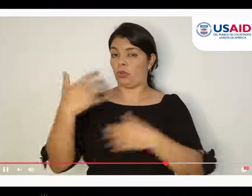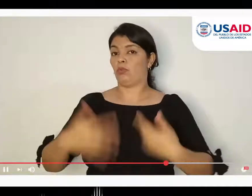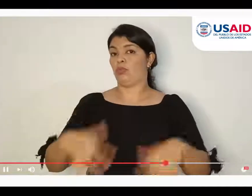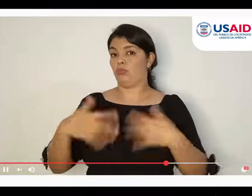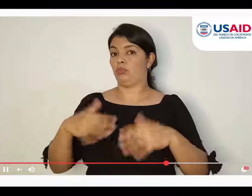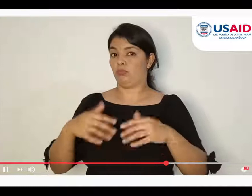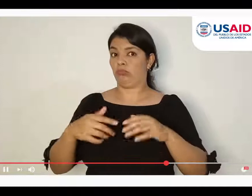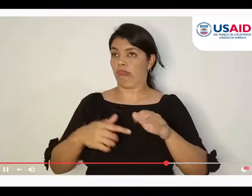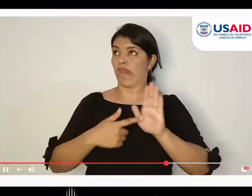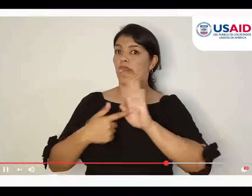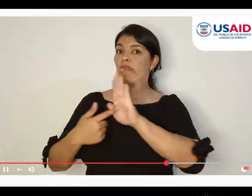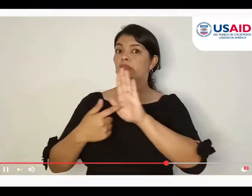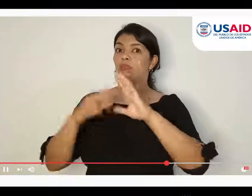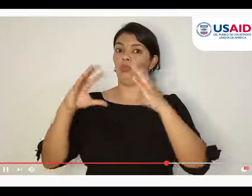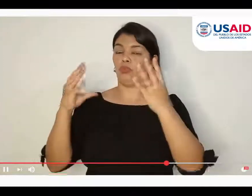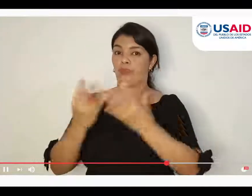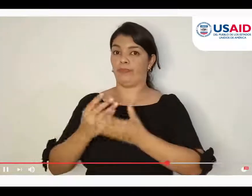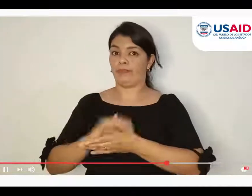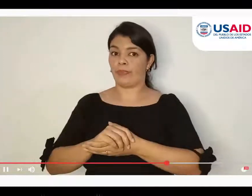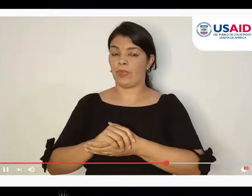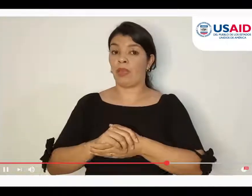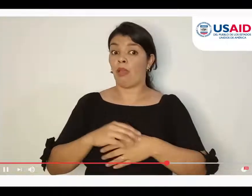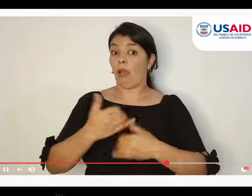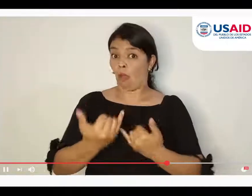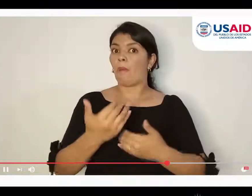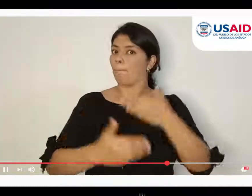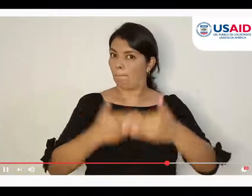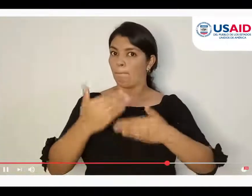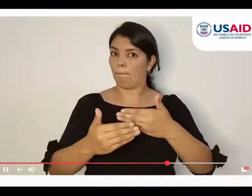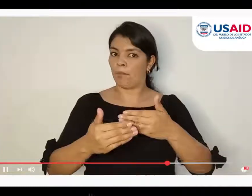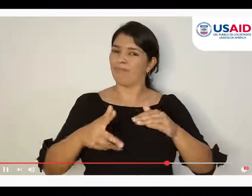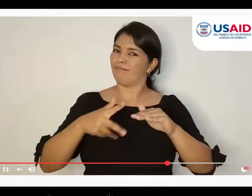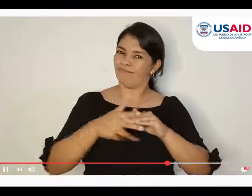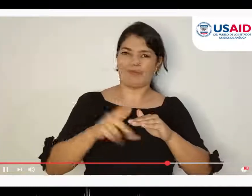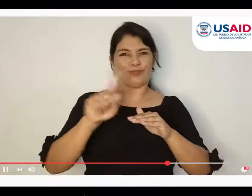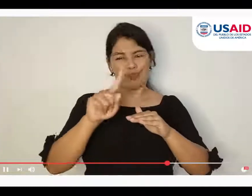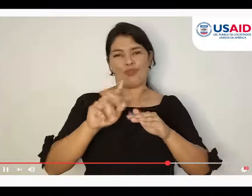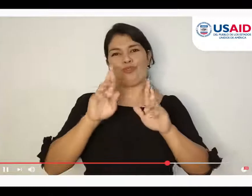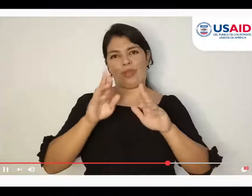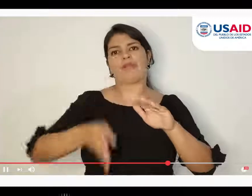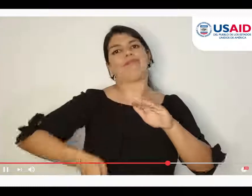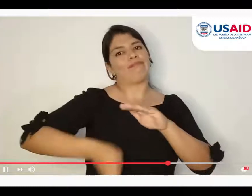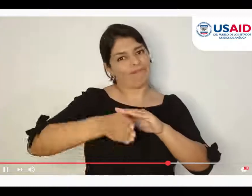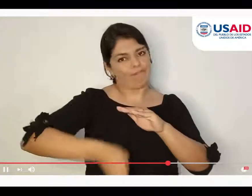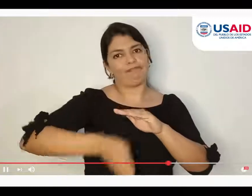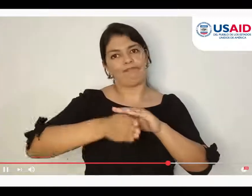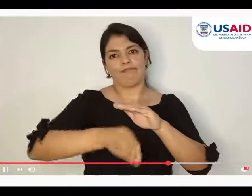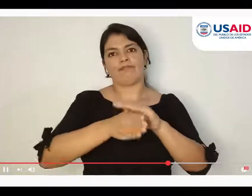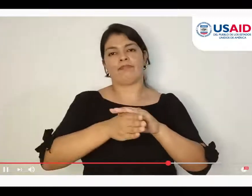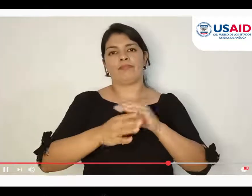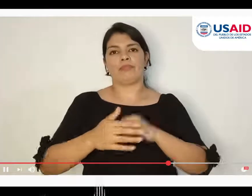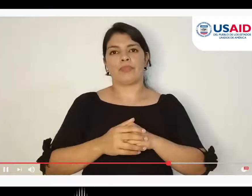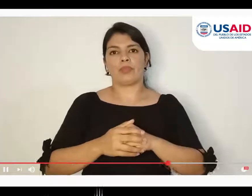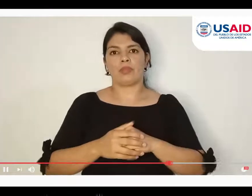Colombia es un ejemplo a seguir. ¿Qué se espera? Que a estos procesos se les dé continuidad. ¿Qué se espera? Que